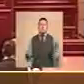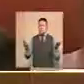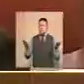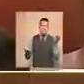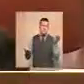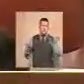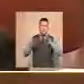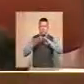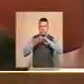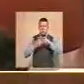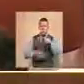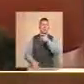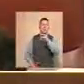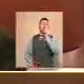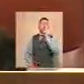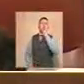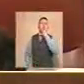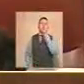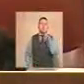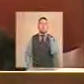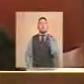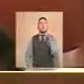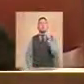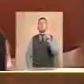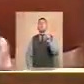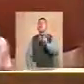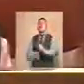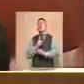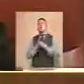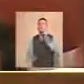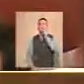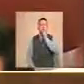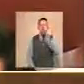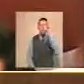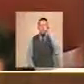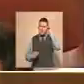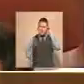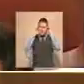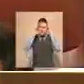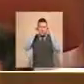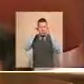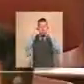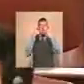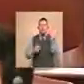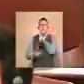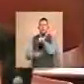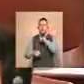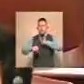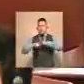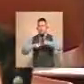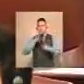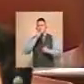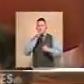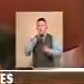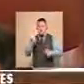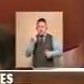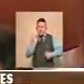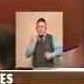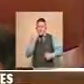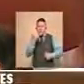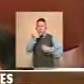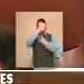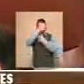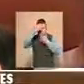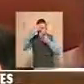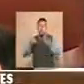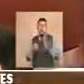Sus comunidades sufrieron durante muchísimos años presencia de todos los actores, presencia